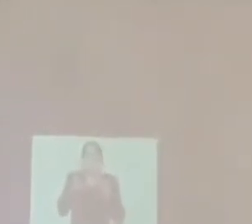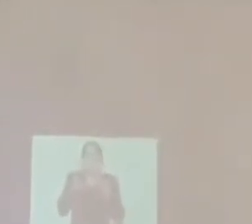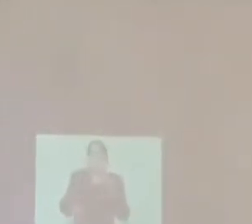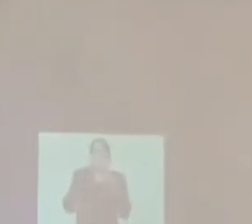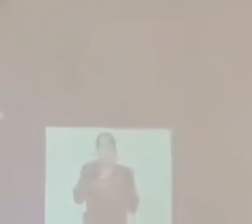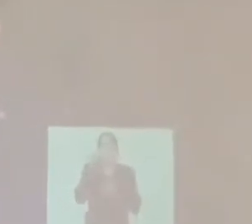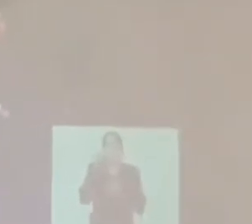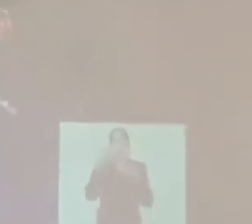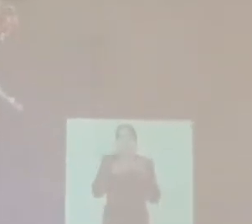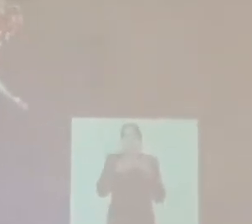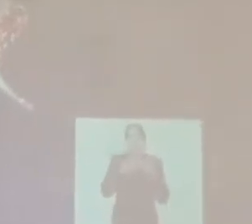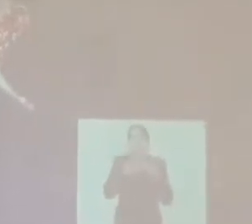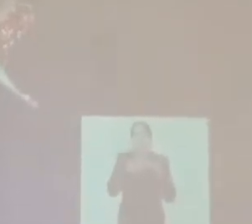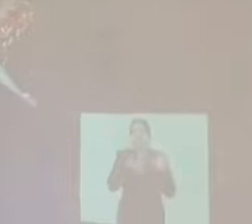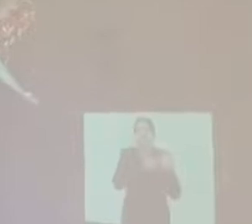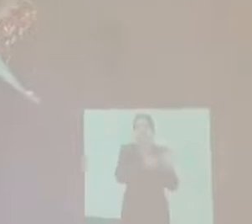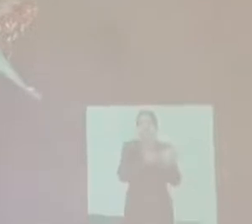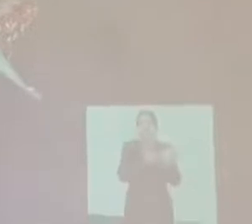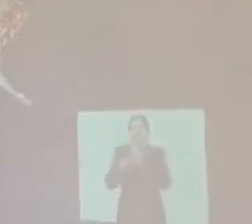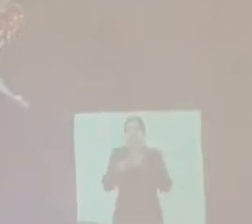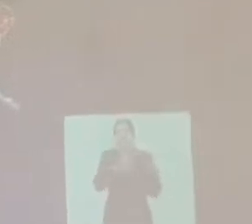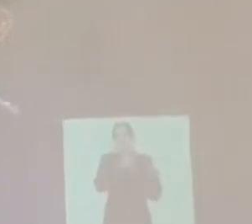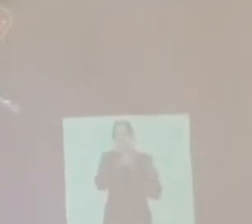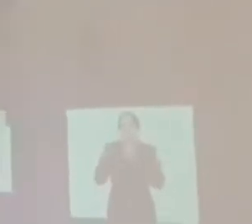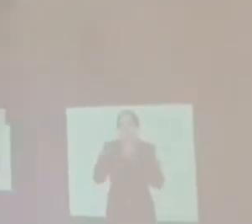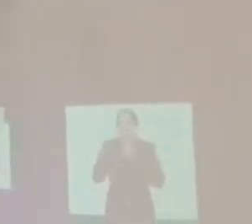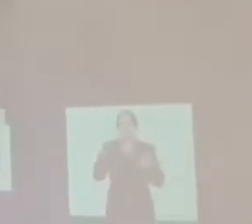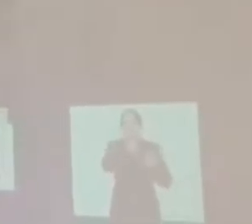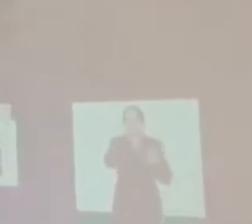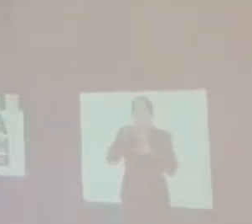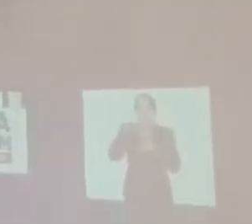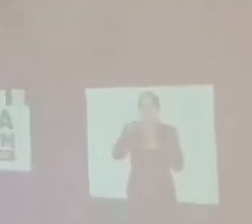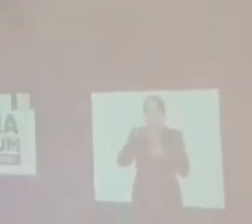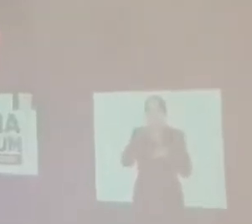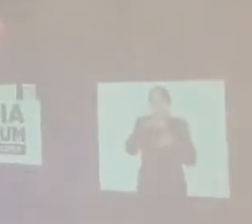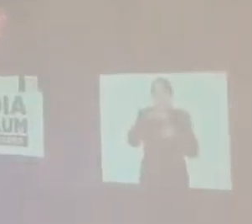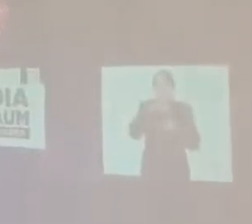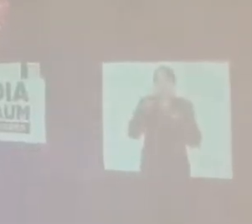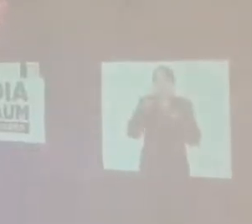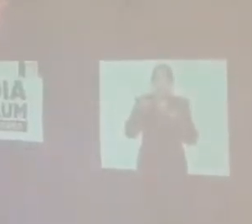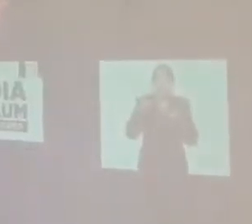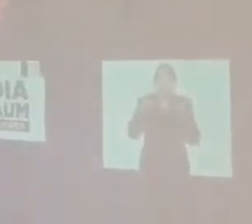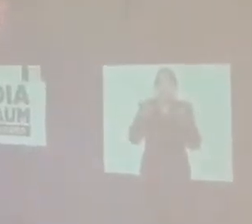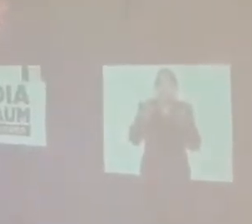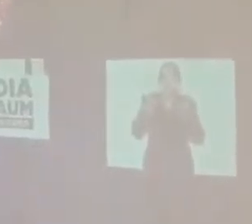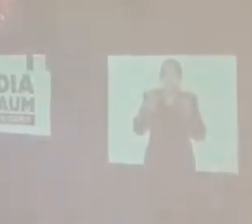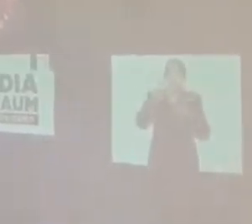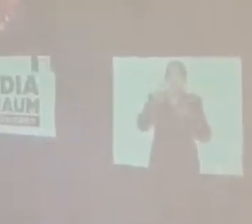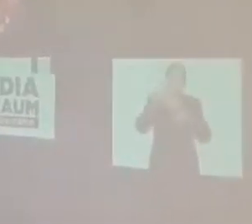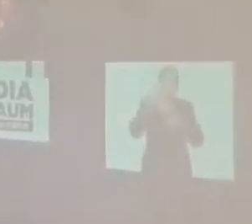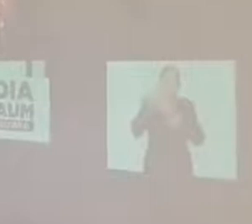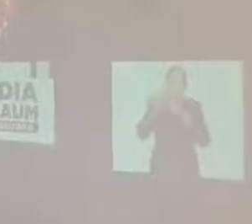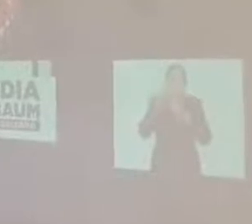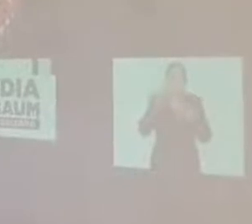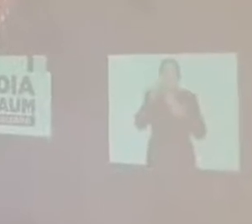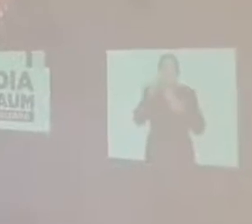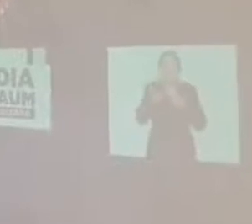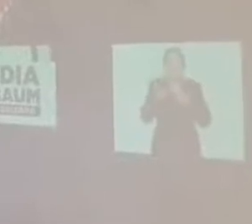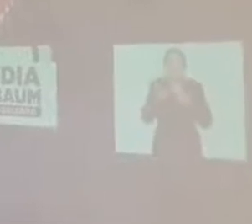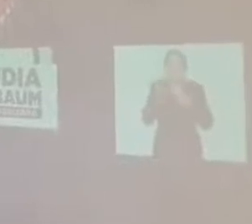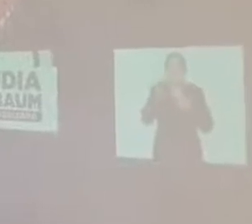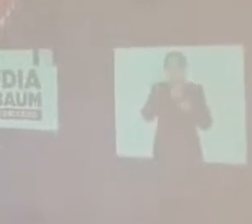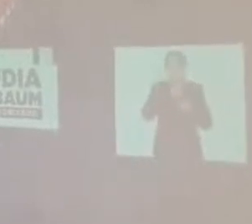en otros medios públicos nacionales y de América Latina. Hoy es una opción educativa, noticiosa, cultural y popular,